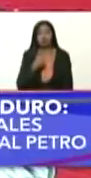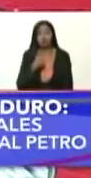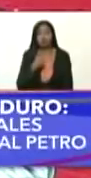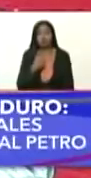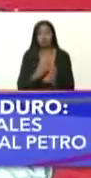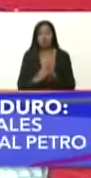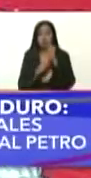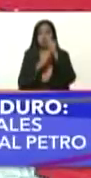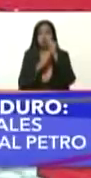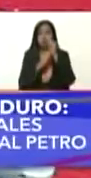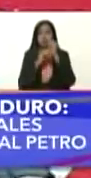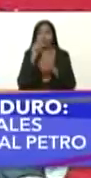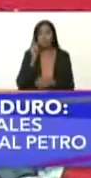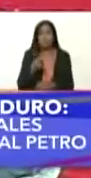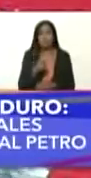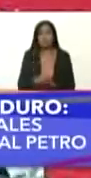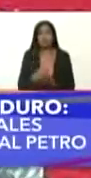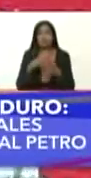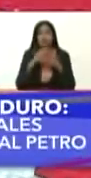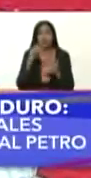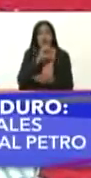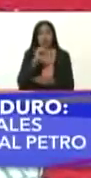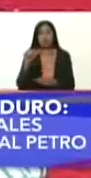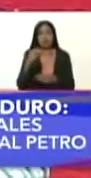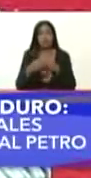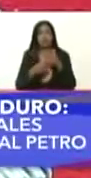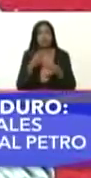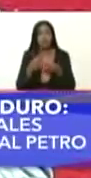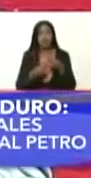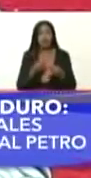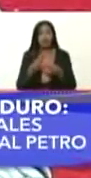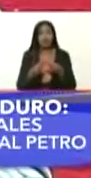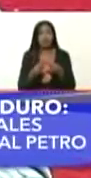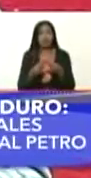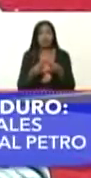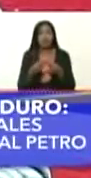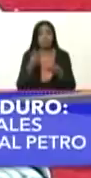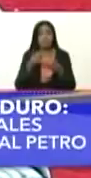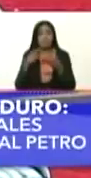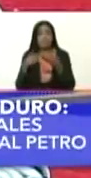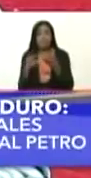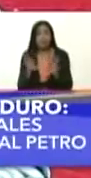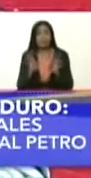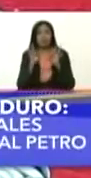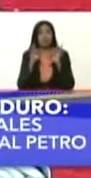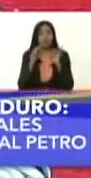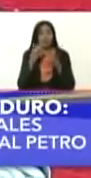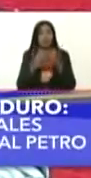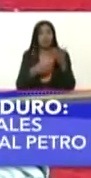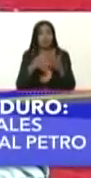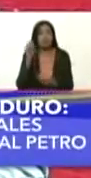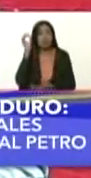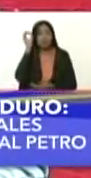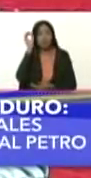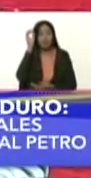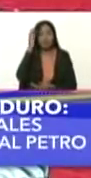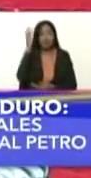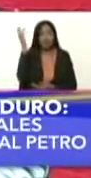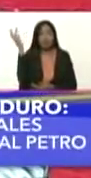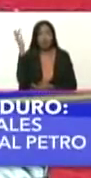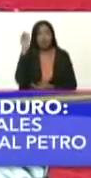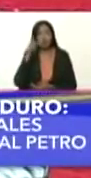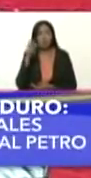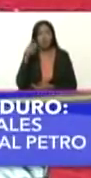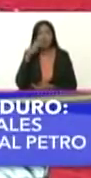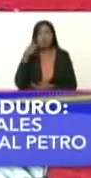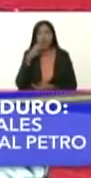ejerzo, y todas las semanas elabora los boletines especiales de carácter ideológico y político del